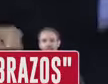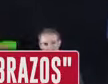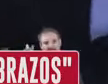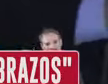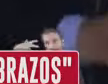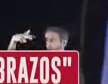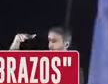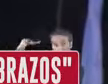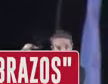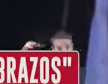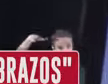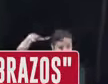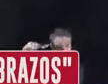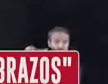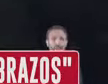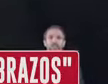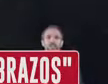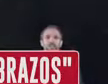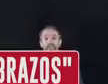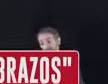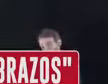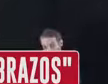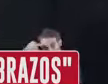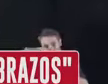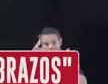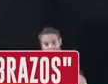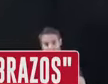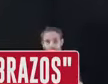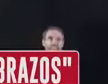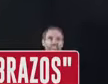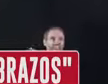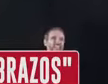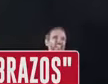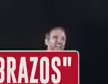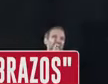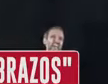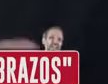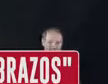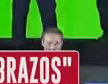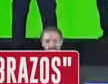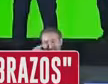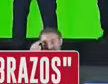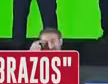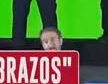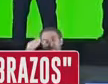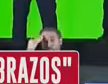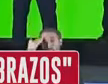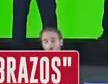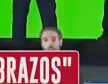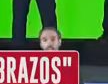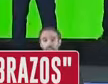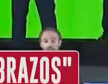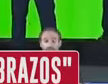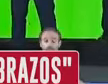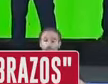y de quién depende precisamente de cultura tecnópolis bueno hoy oscar el senador y con javier